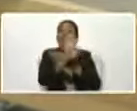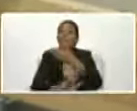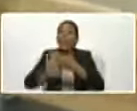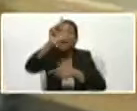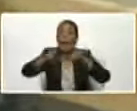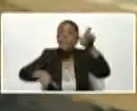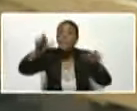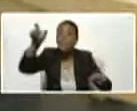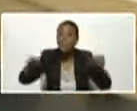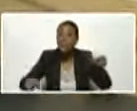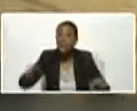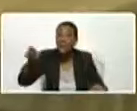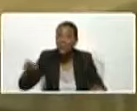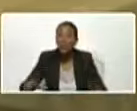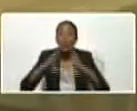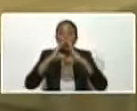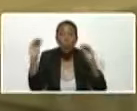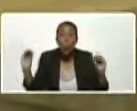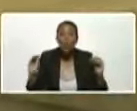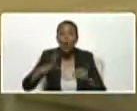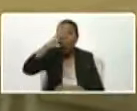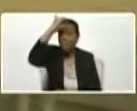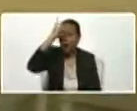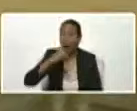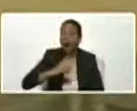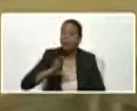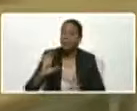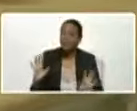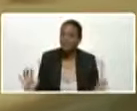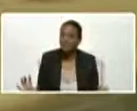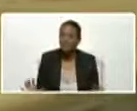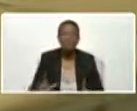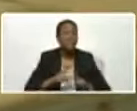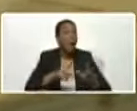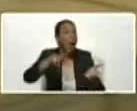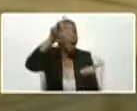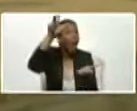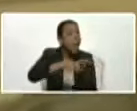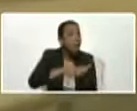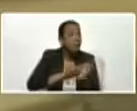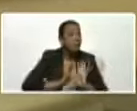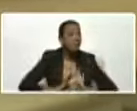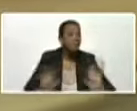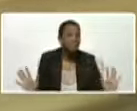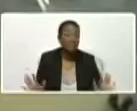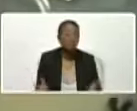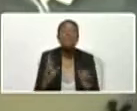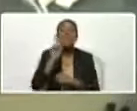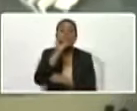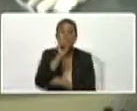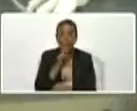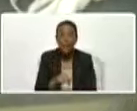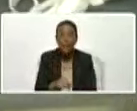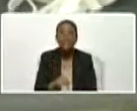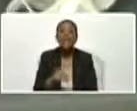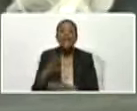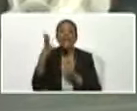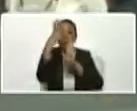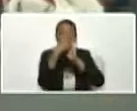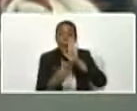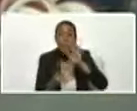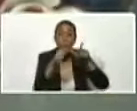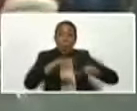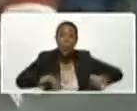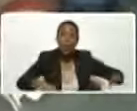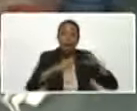proteger a todas las personas con alguna discapacidad Amén y estos ejemplos